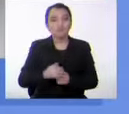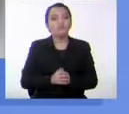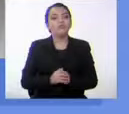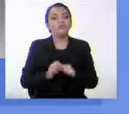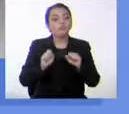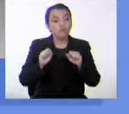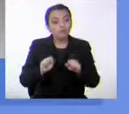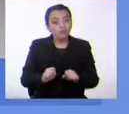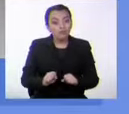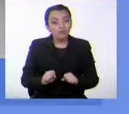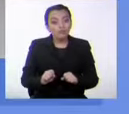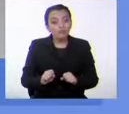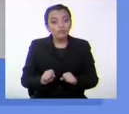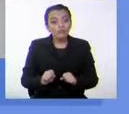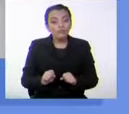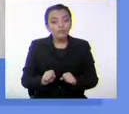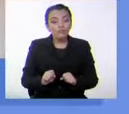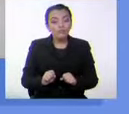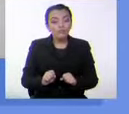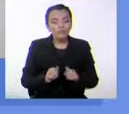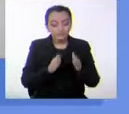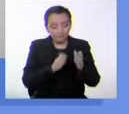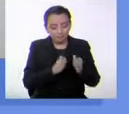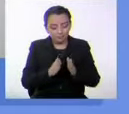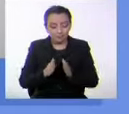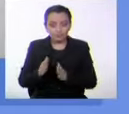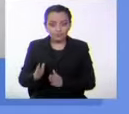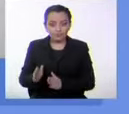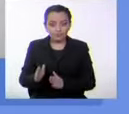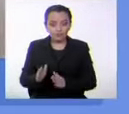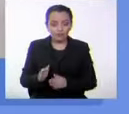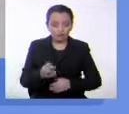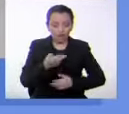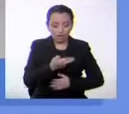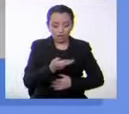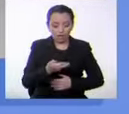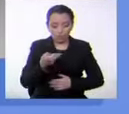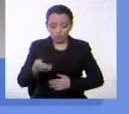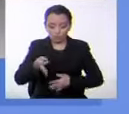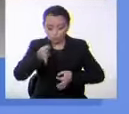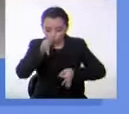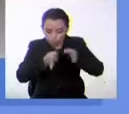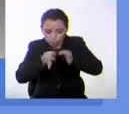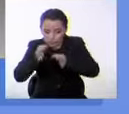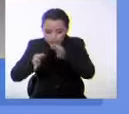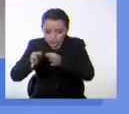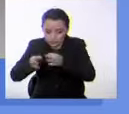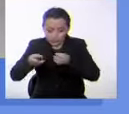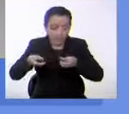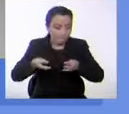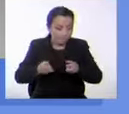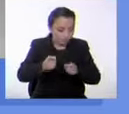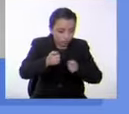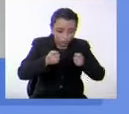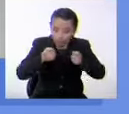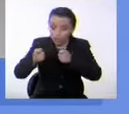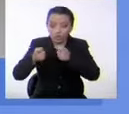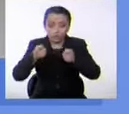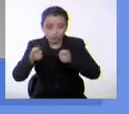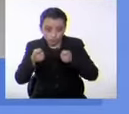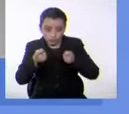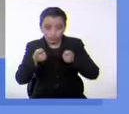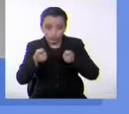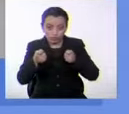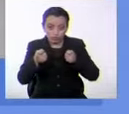y administrar los recursos, impartir justicia, imponer métodos de control y convivencia